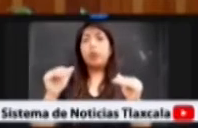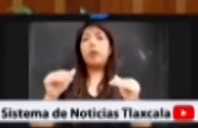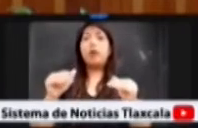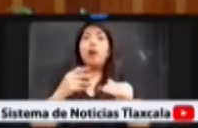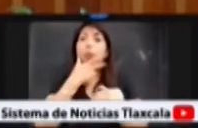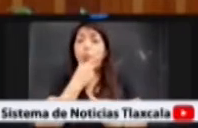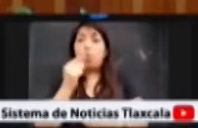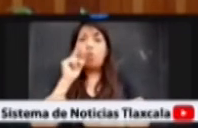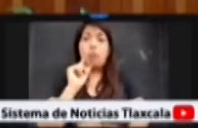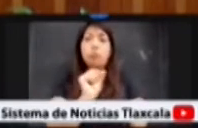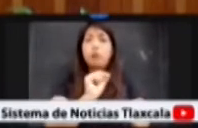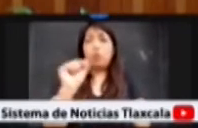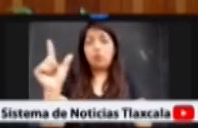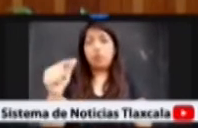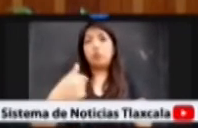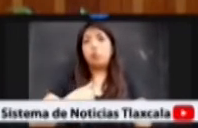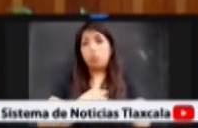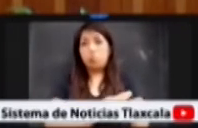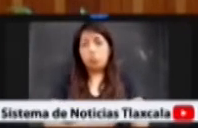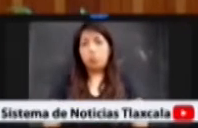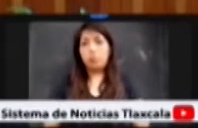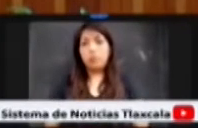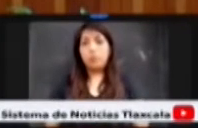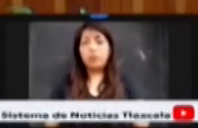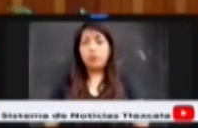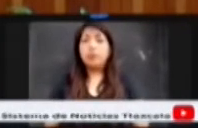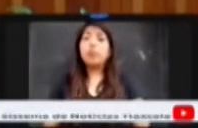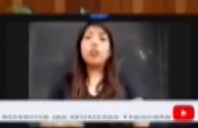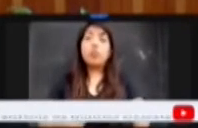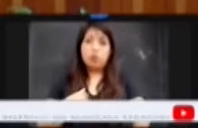profesionalismo y máxima publicidad. Si así lo hiciere,